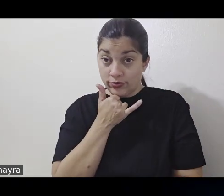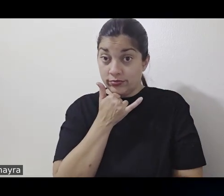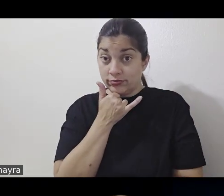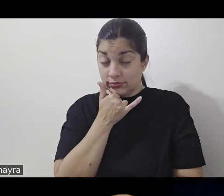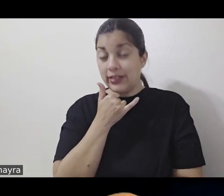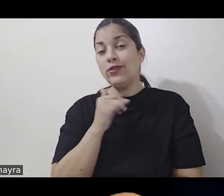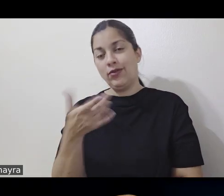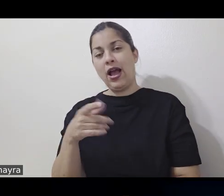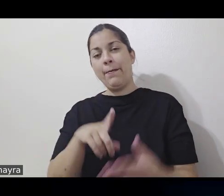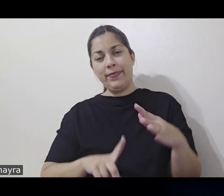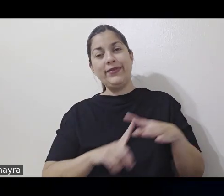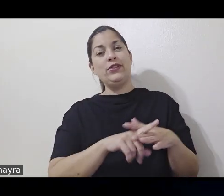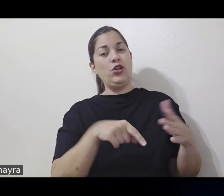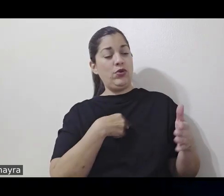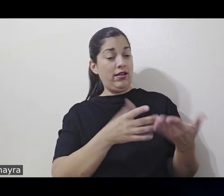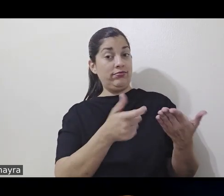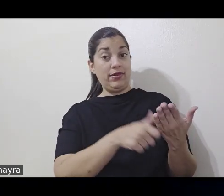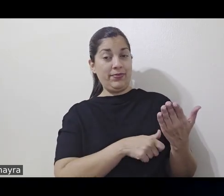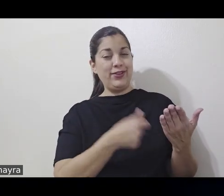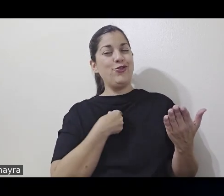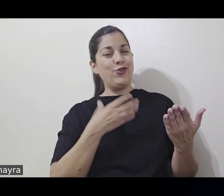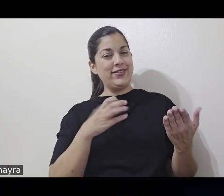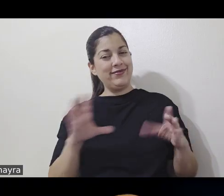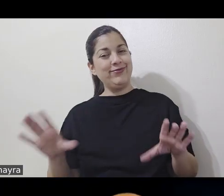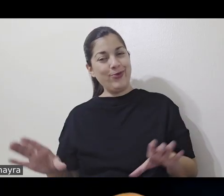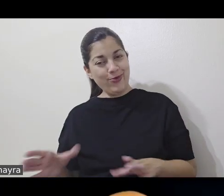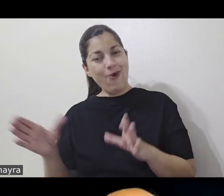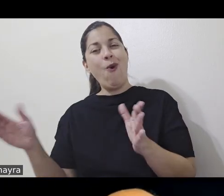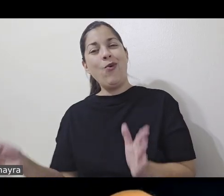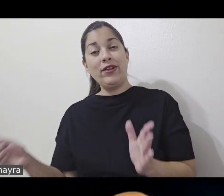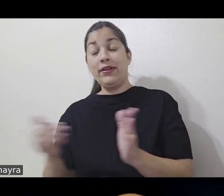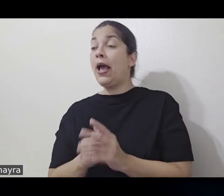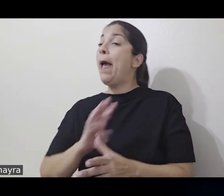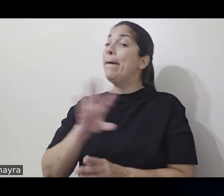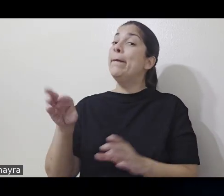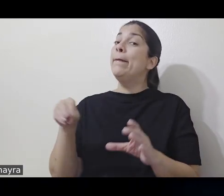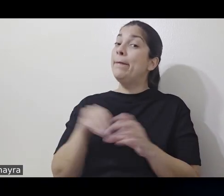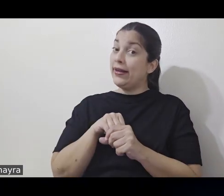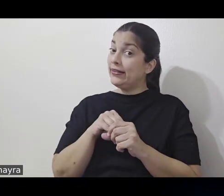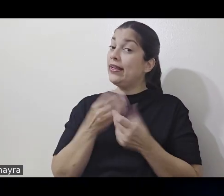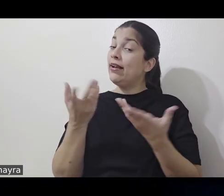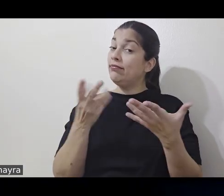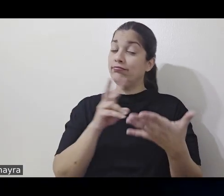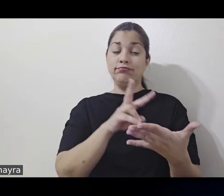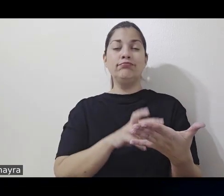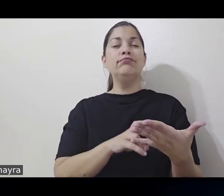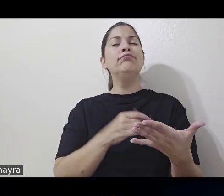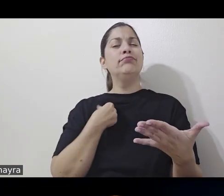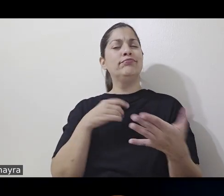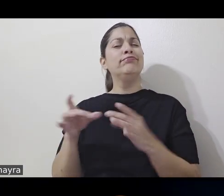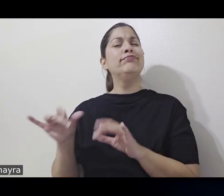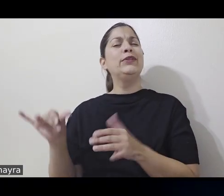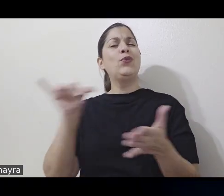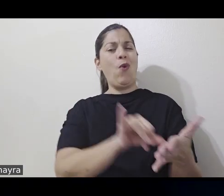estaba en una de las carpetas y yo quise reproducirlo. Es parte de la investigación. Parte de la investigación y que sea todo fidedigno